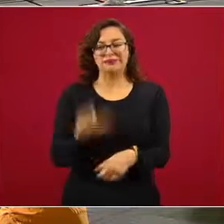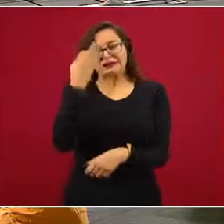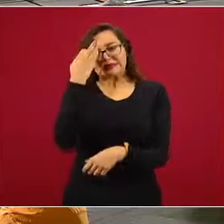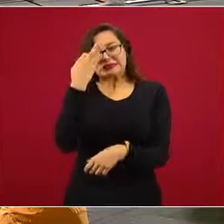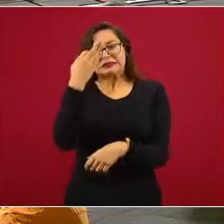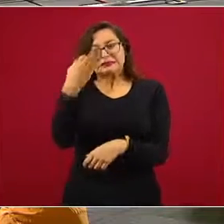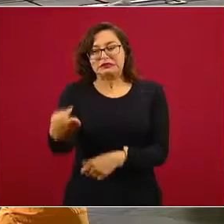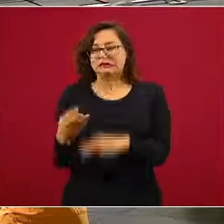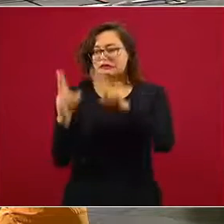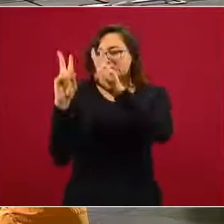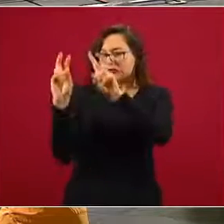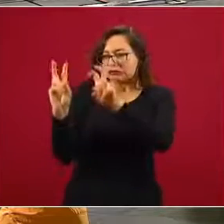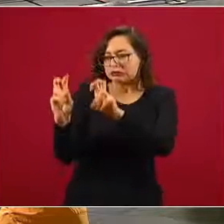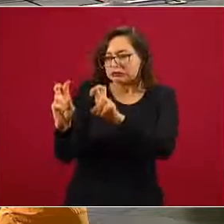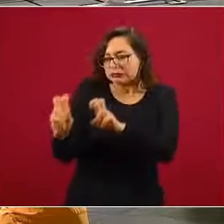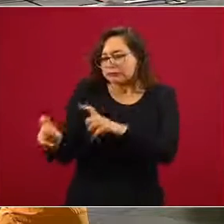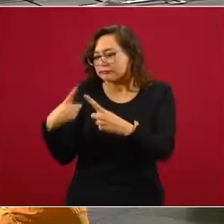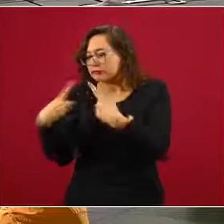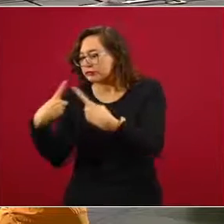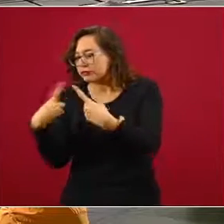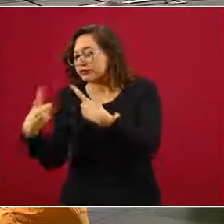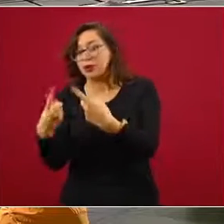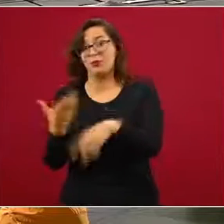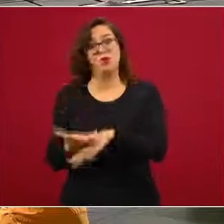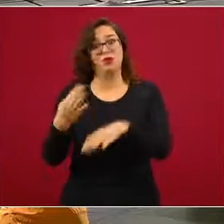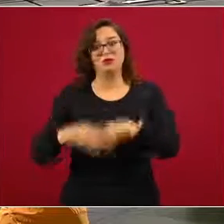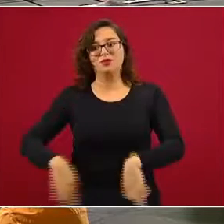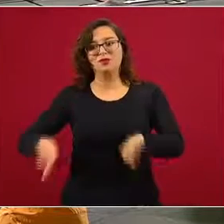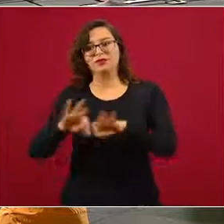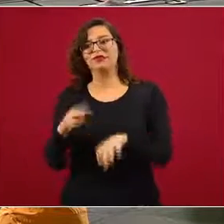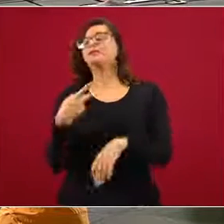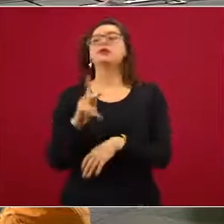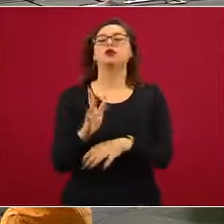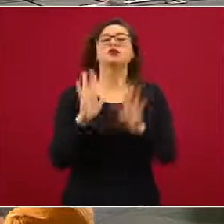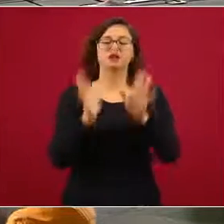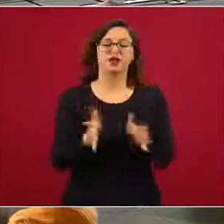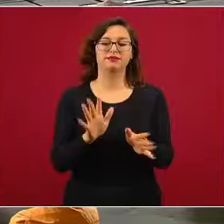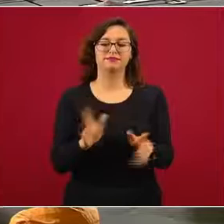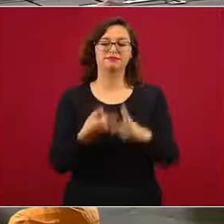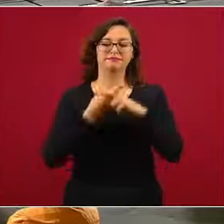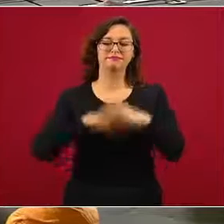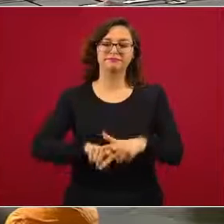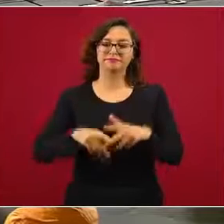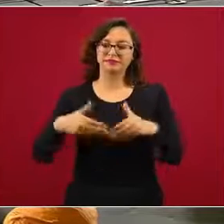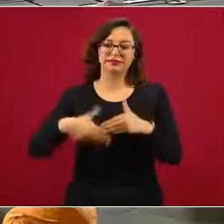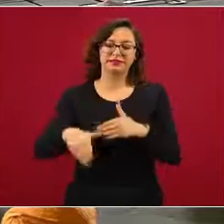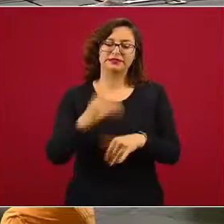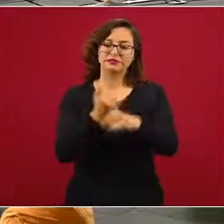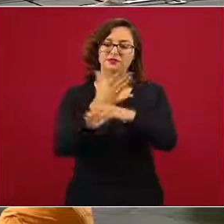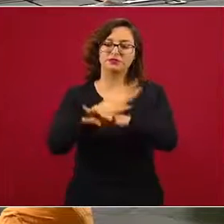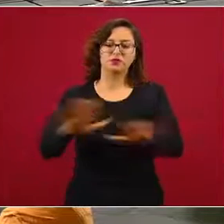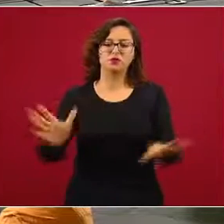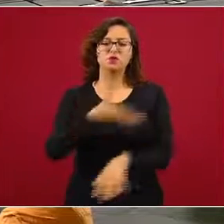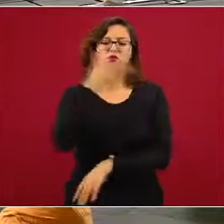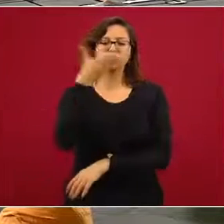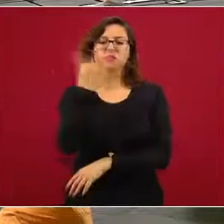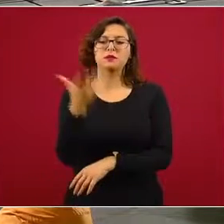importantes, pero ya vamos a informar, como todos los martes,